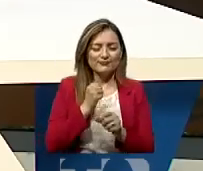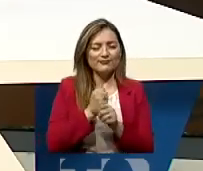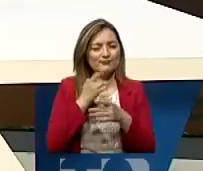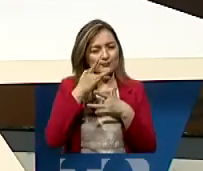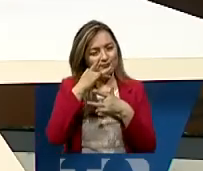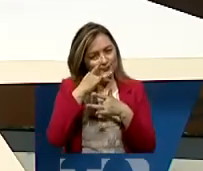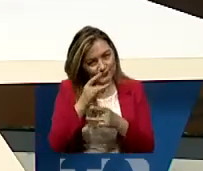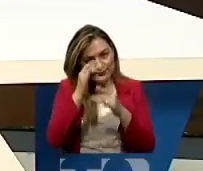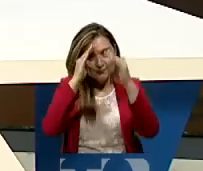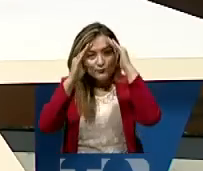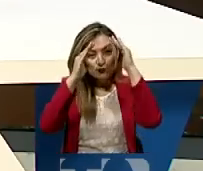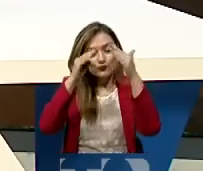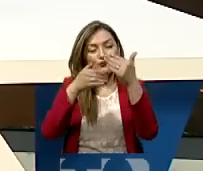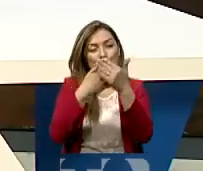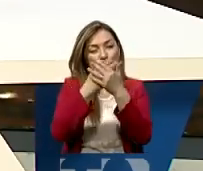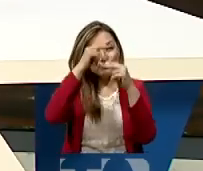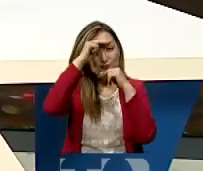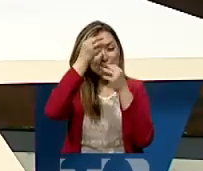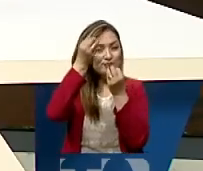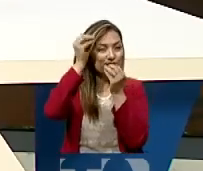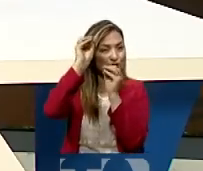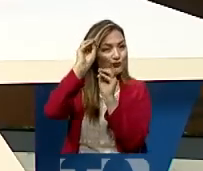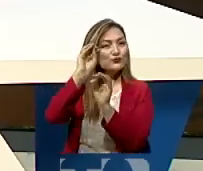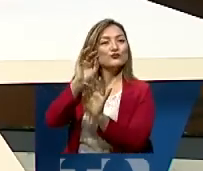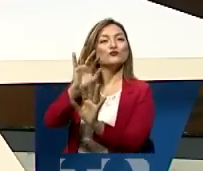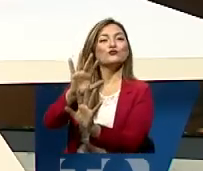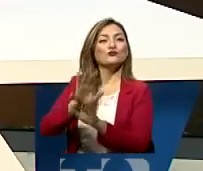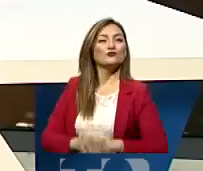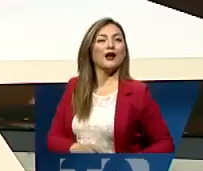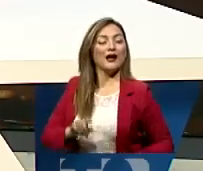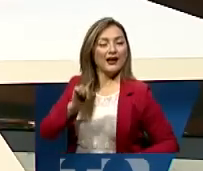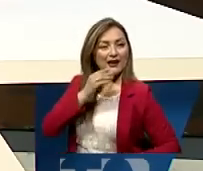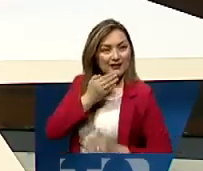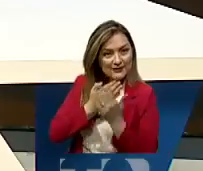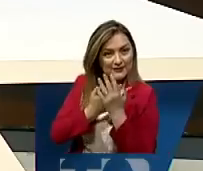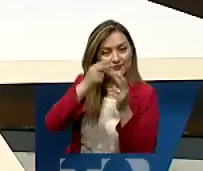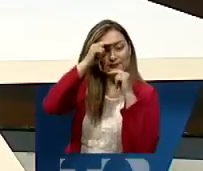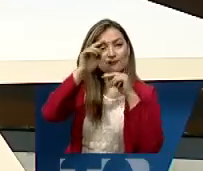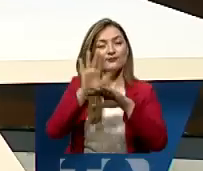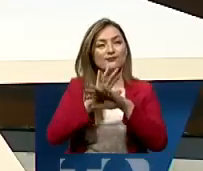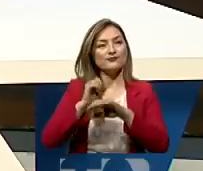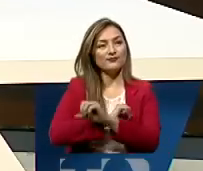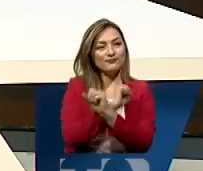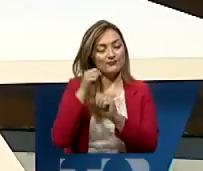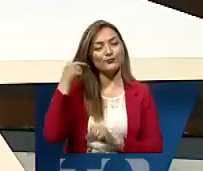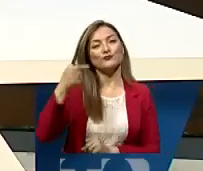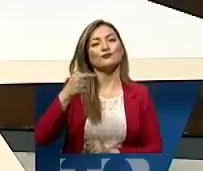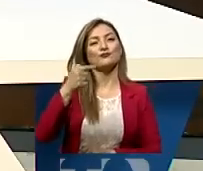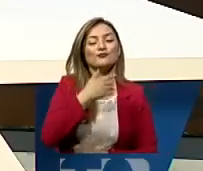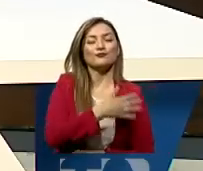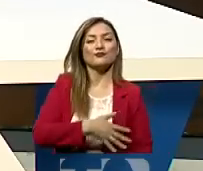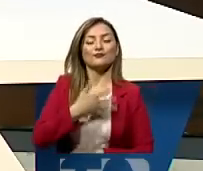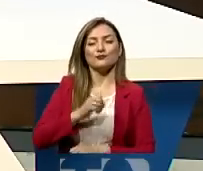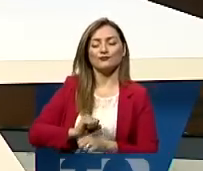nueva emisión de noticias. Queremos, por supuesto, también agradecerles por acompañarnos mañana a mañana. Por favor, levántese con